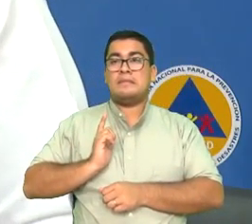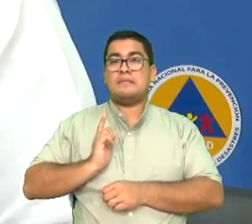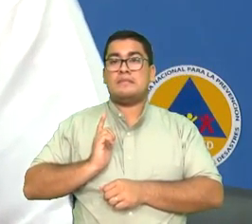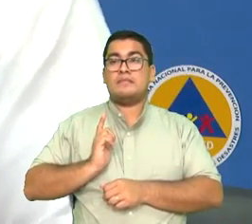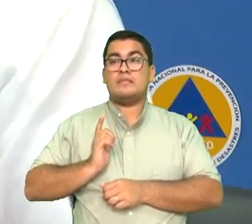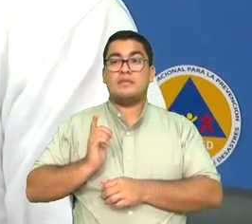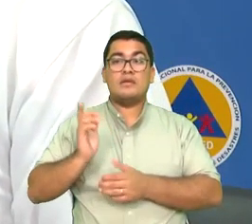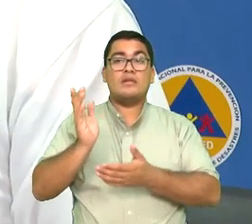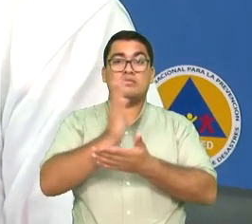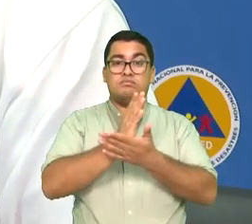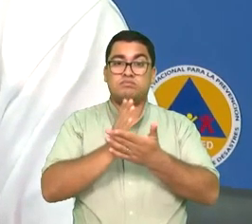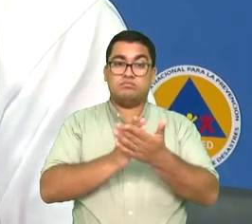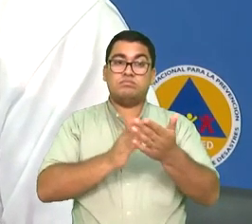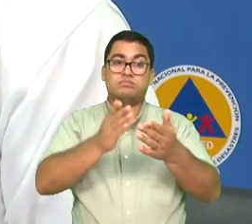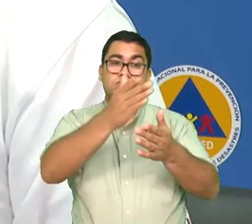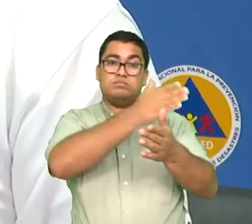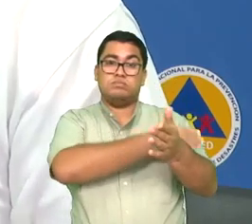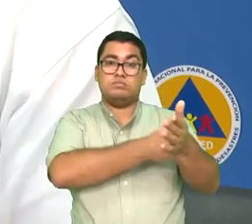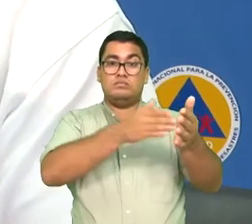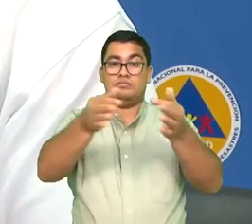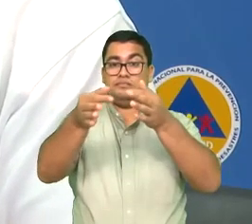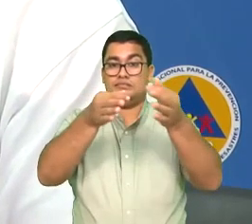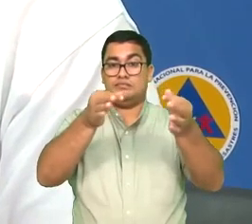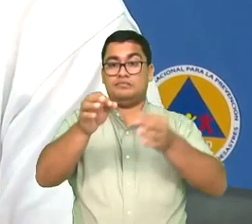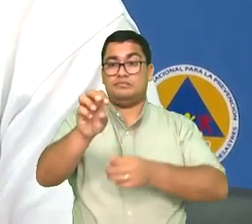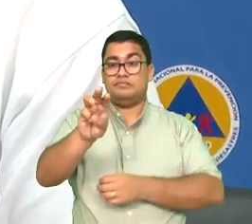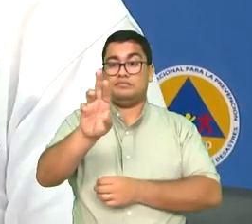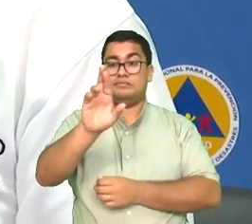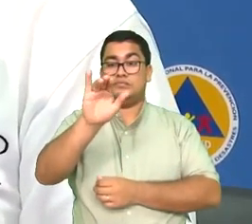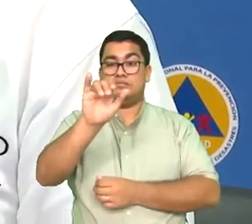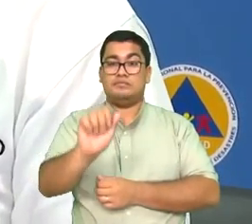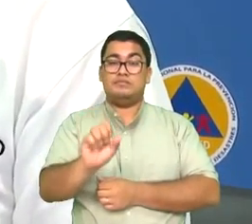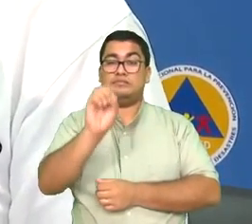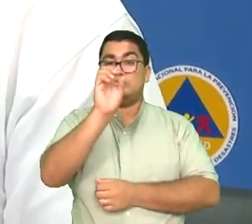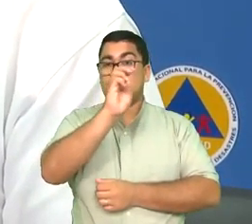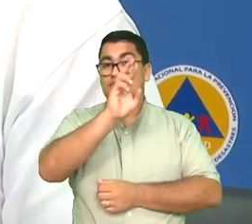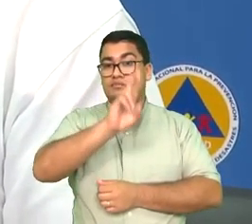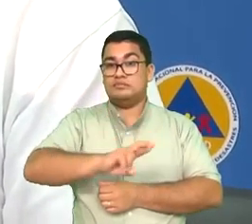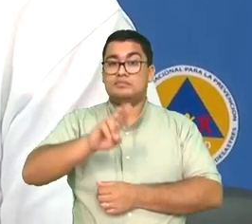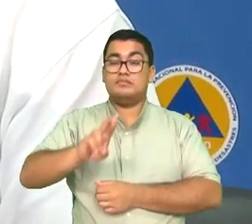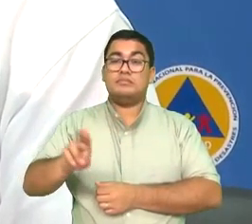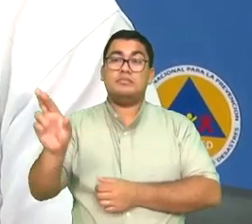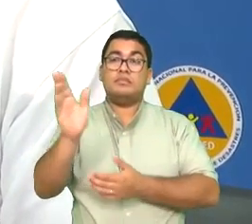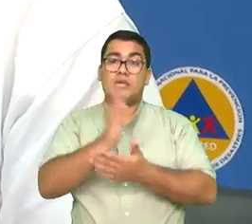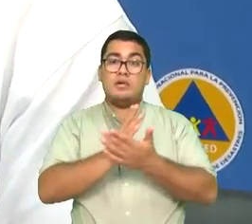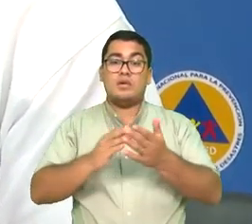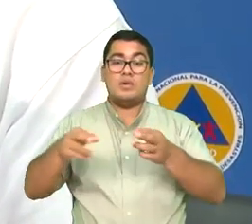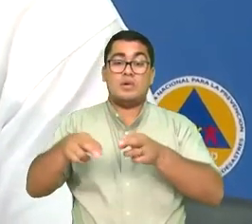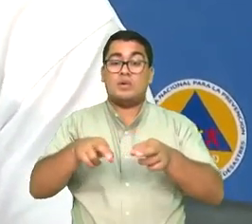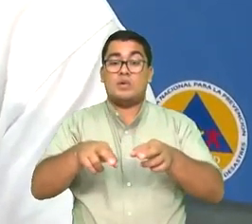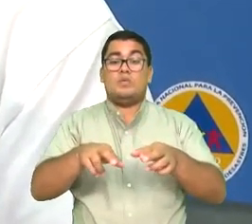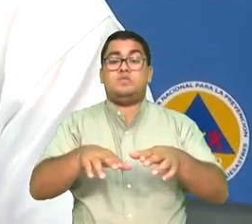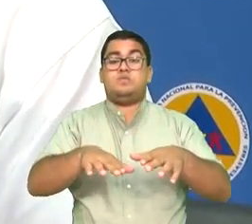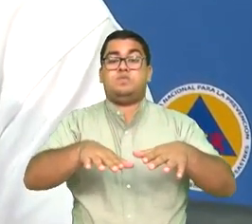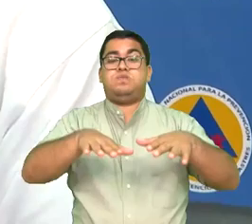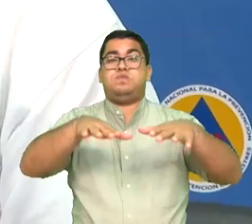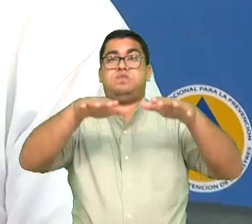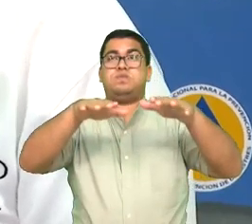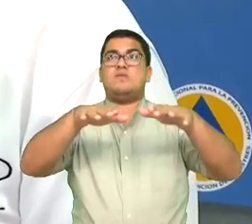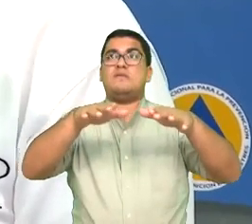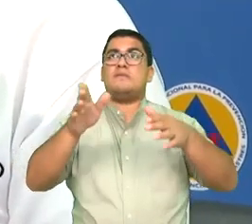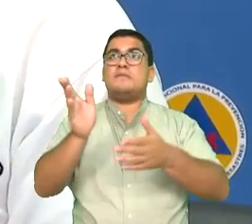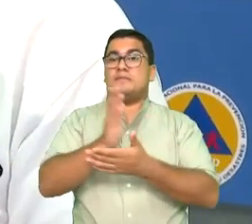que está mencionando Marcio, especialmente en el departamento de Rivas. Han habido algunas crecidas, algunos ríos en el departamento de